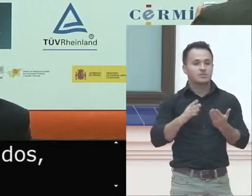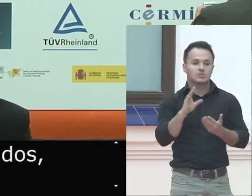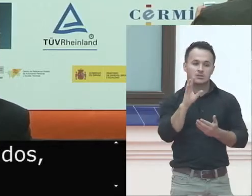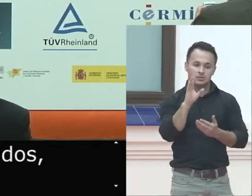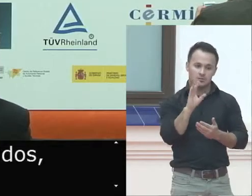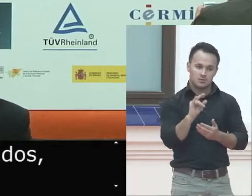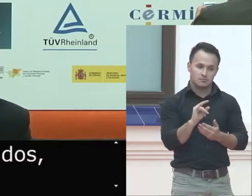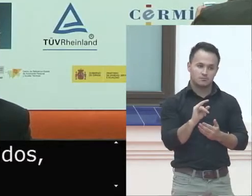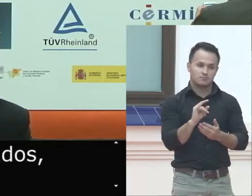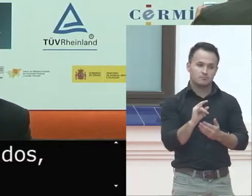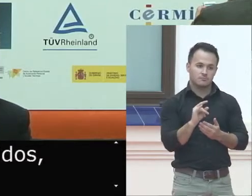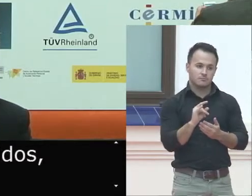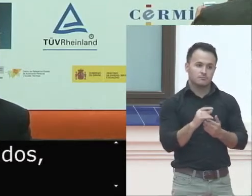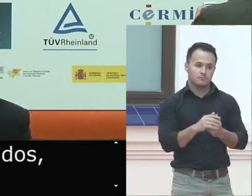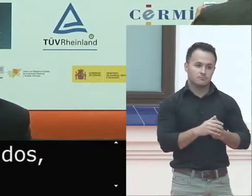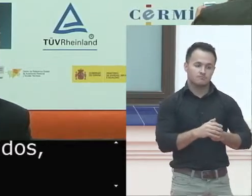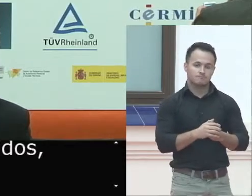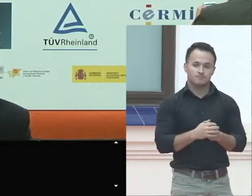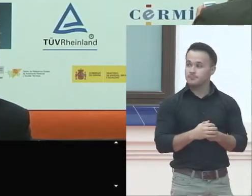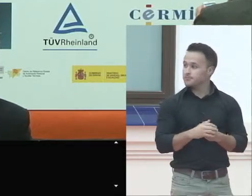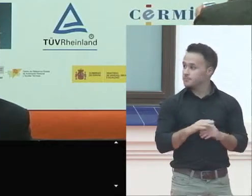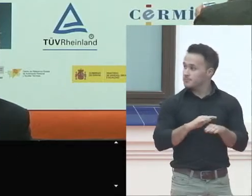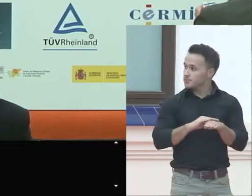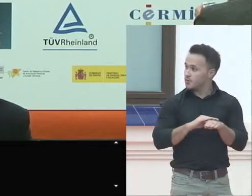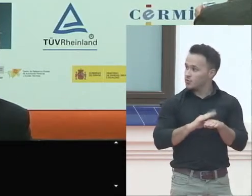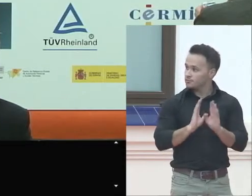Tuvimos en la redacción,